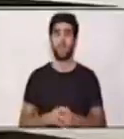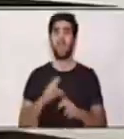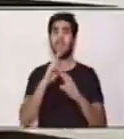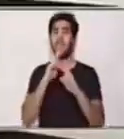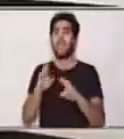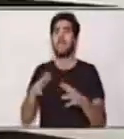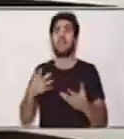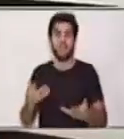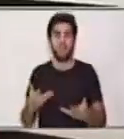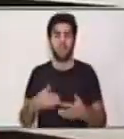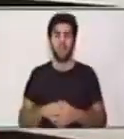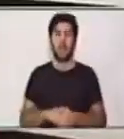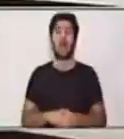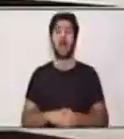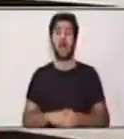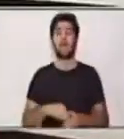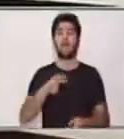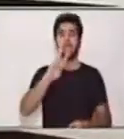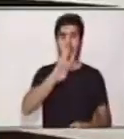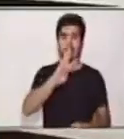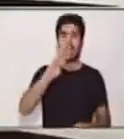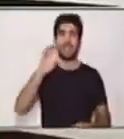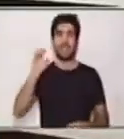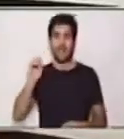y eso nos va a dar